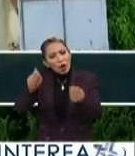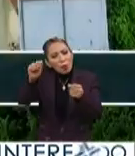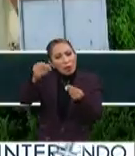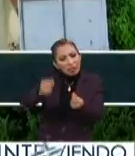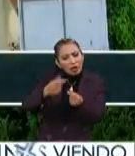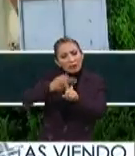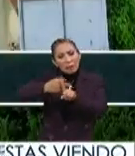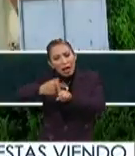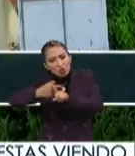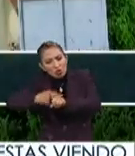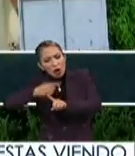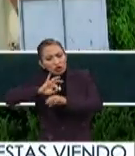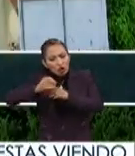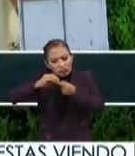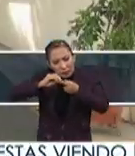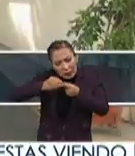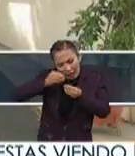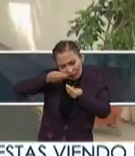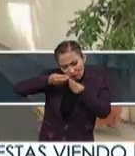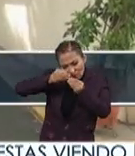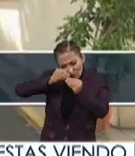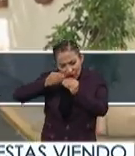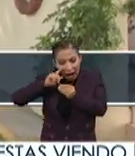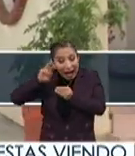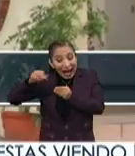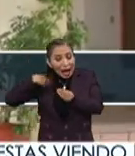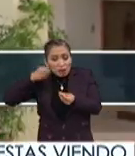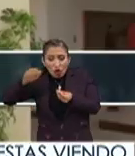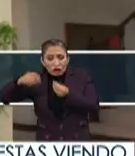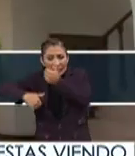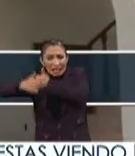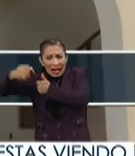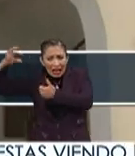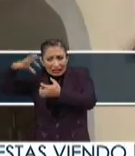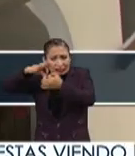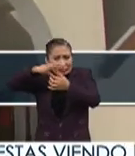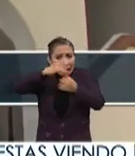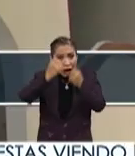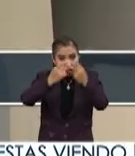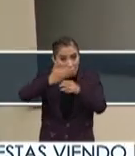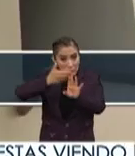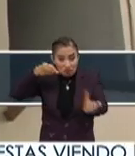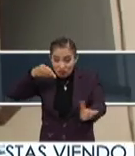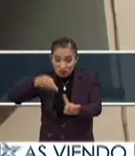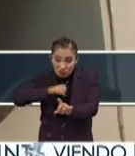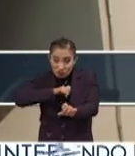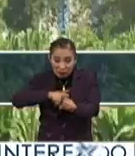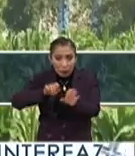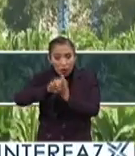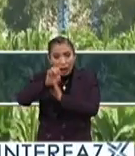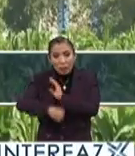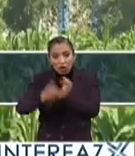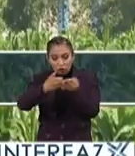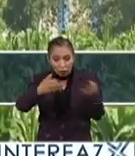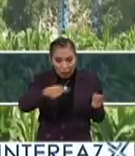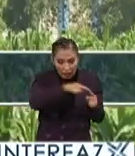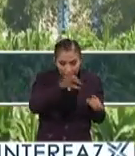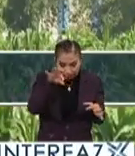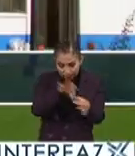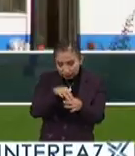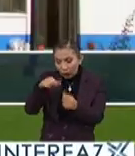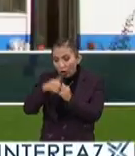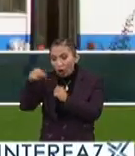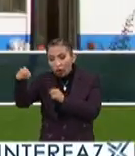humedad, la temperatura, todo. Y entonces ahí vamos metiendo muchas carreras, algunas muy específicas como esta de suelo, otra